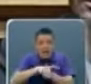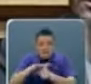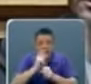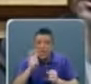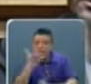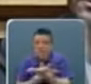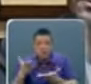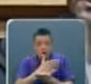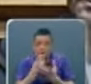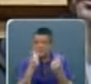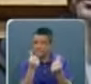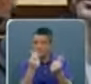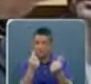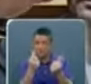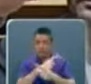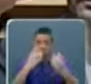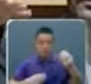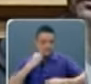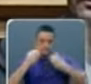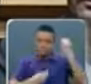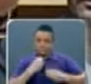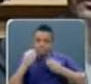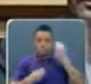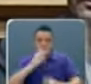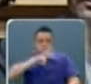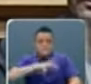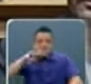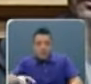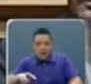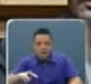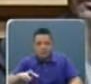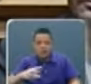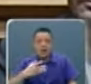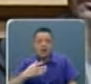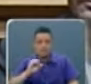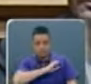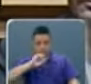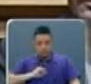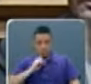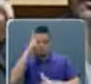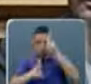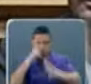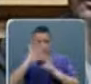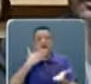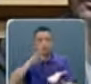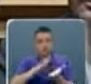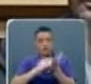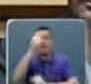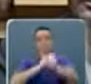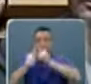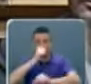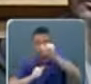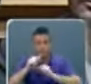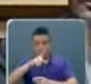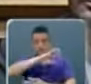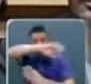para millares de pequeños empresarios de restauración y bebidas que ustedes deciden condenar una vez más en los presupuestos de 2014, denunció el portavoz del Partido